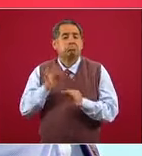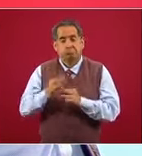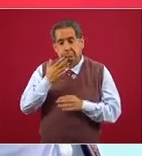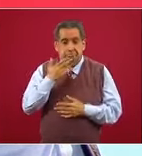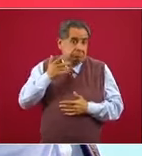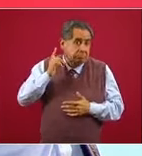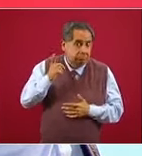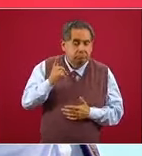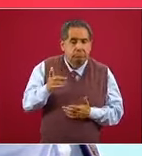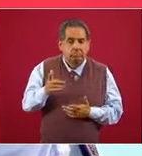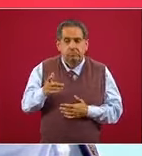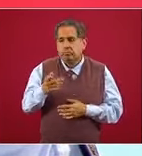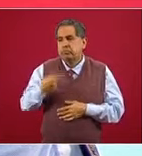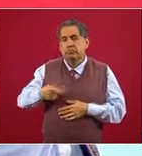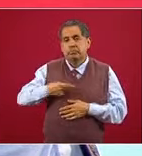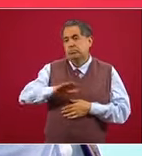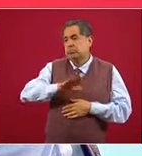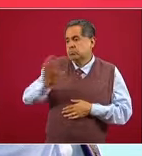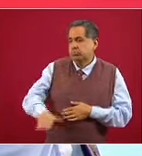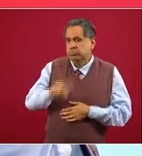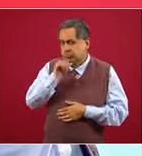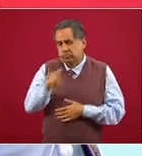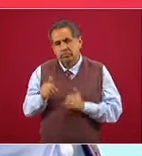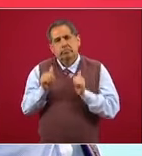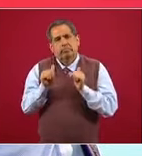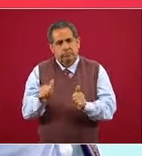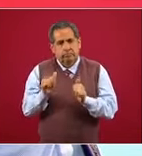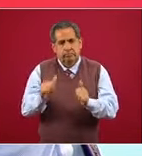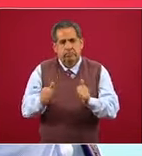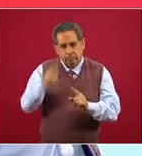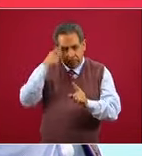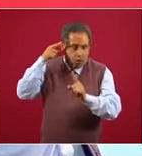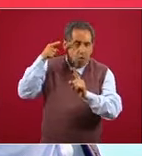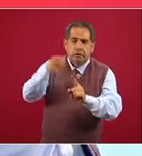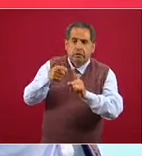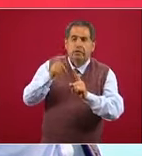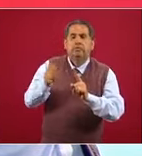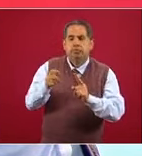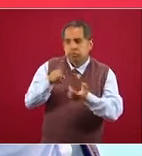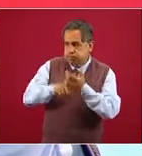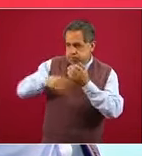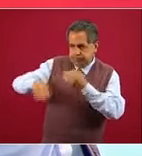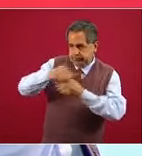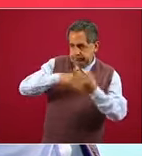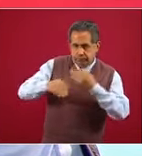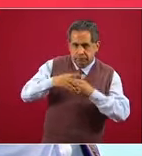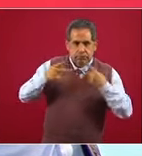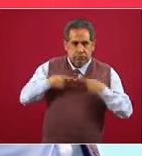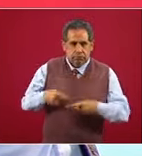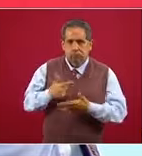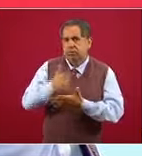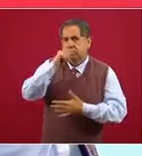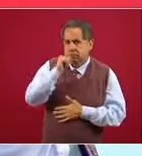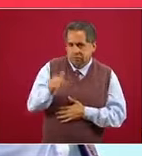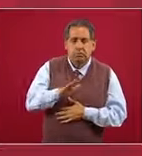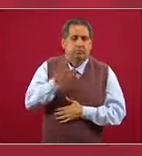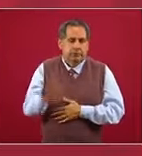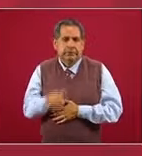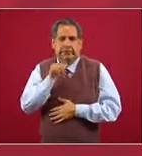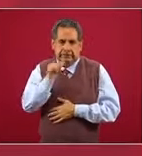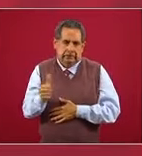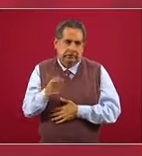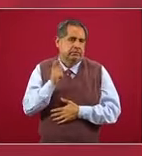en su momento las muertes secundarias, o sea, es decir, que se enfoque precisamente a poder disminuir la gravedad de la enfermedad, y al disminuir la